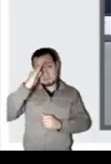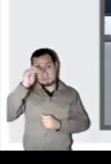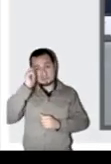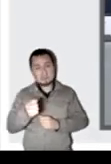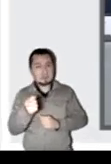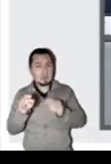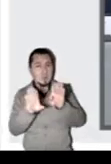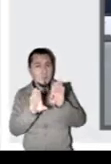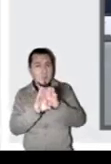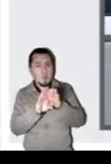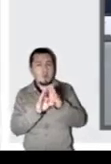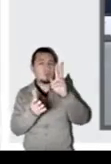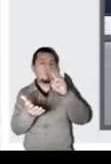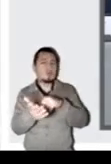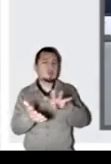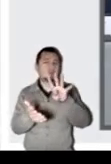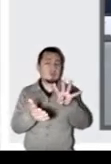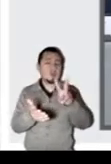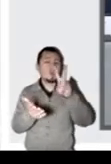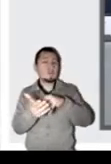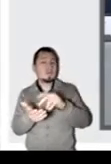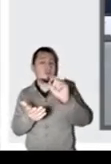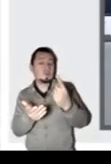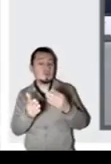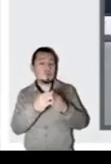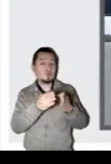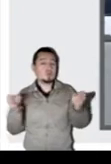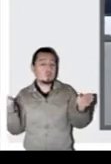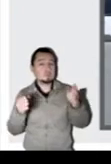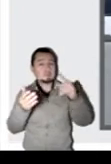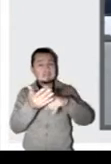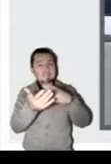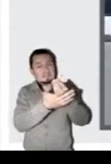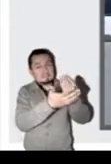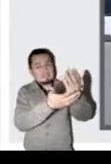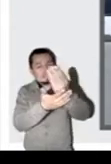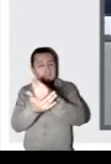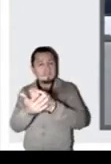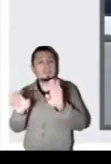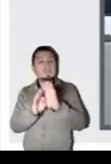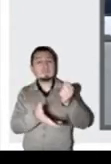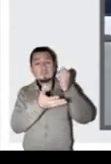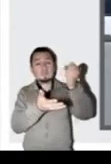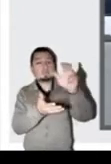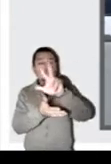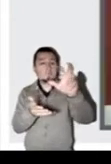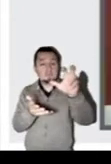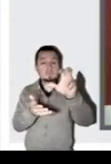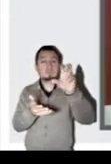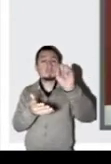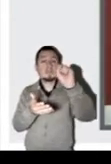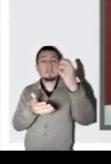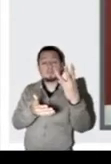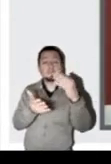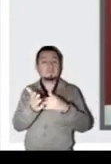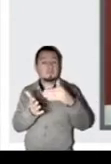simplemente entre 2019 y 2021 en puros colectores de esta cuenca llevamos invertidos 873